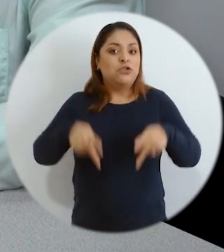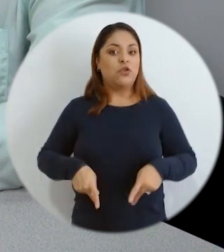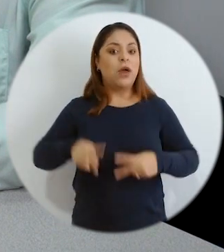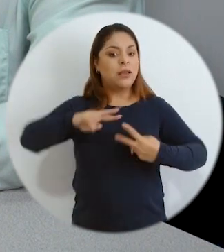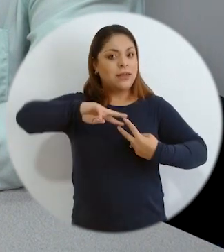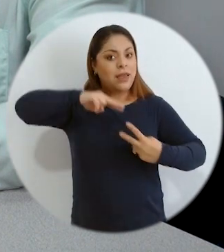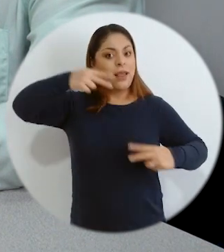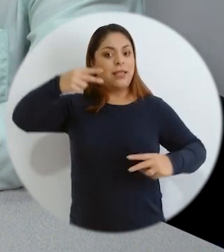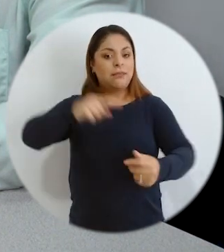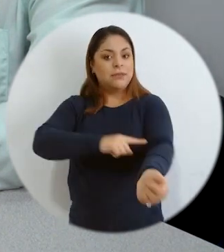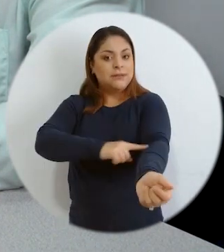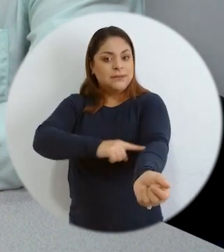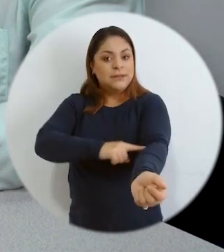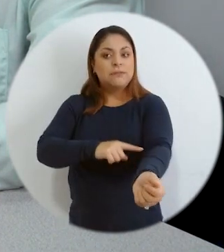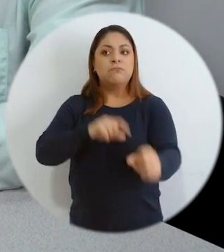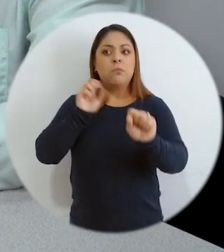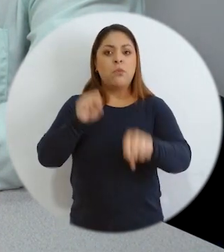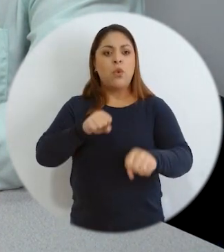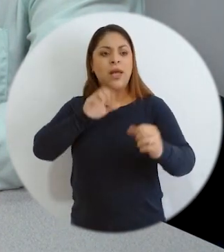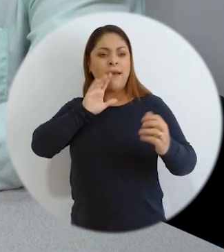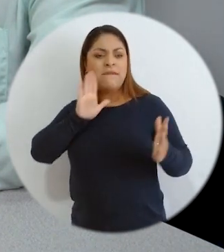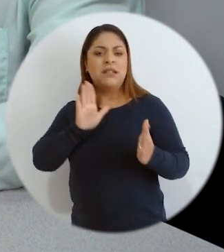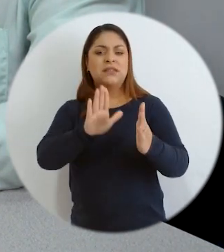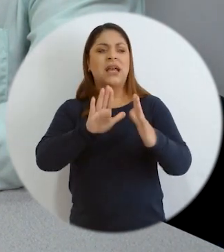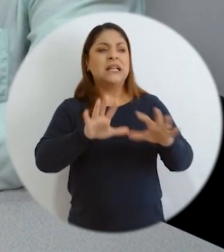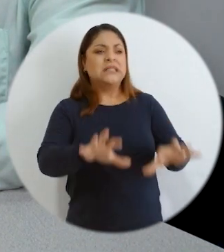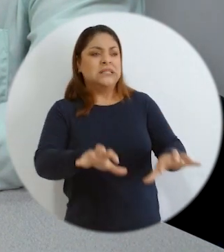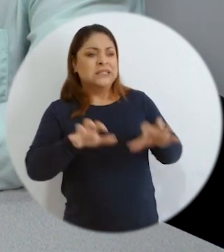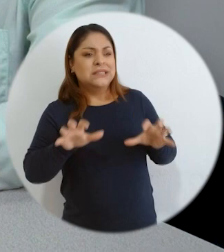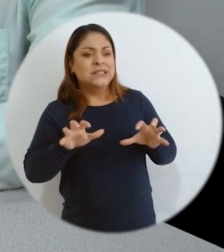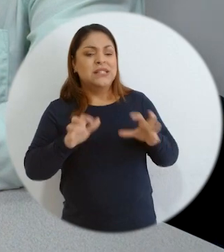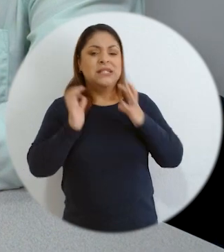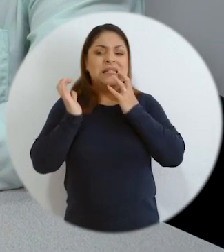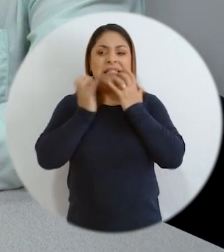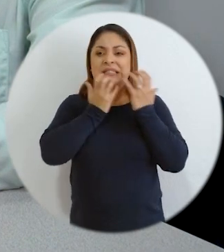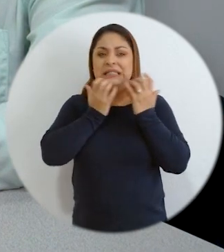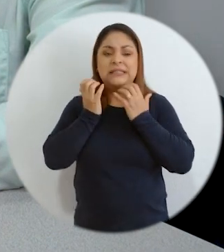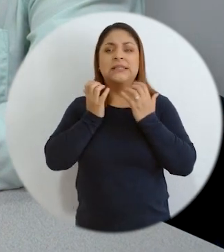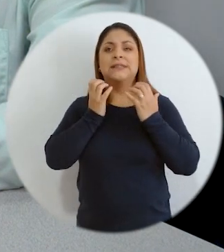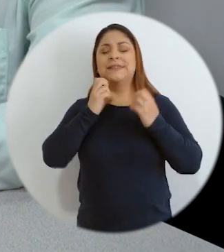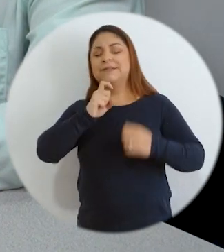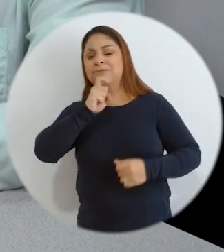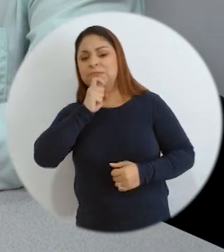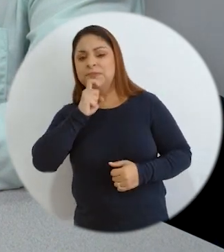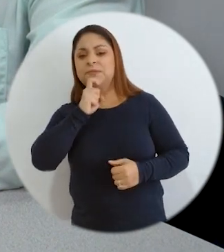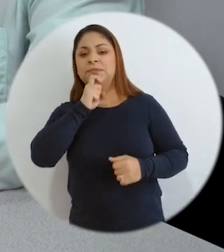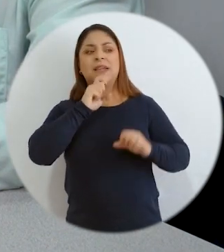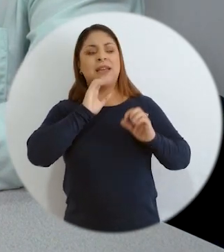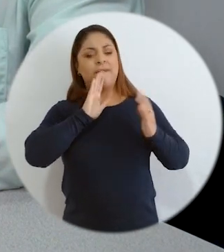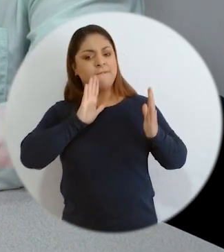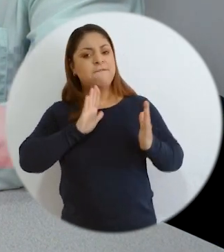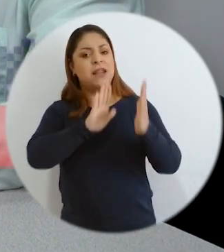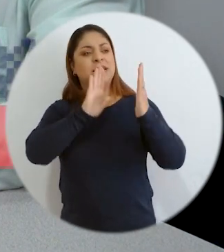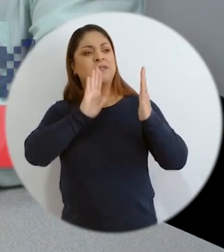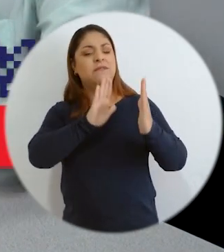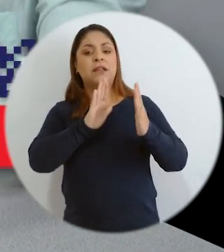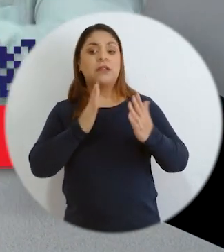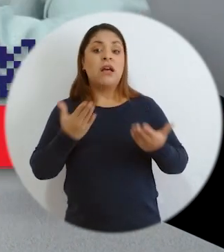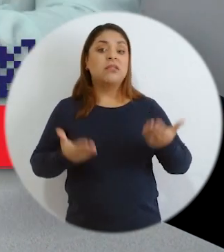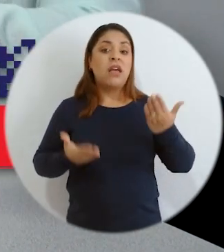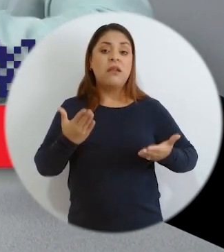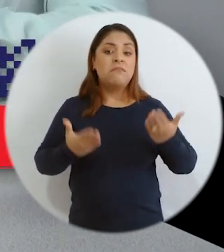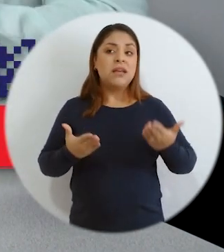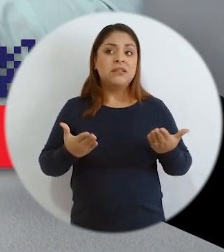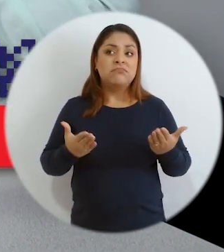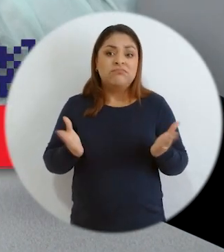con factores genéticos. Hay personas que genéticamente están mejor dotadas para enfrentar el estrés, la adversidad, las dificultades, los retos en la vida, pero sí,